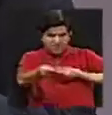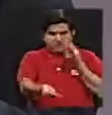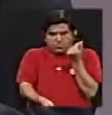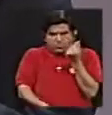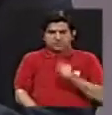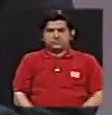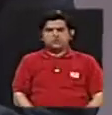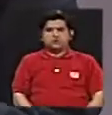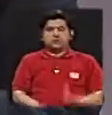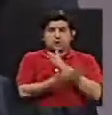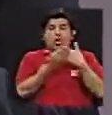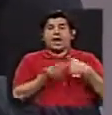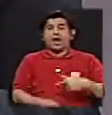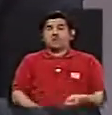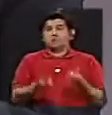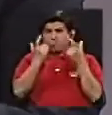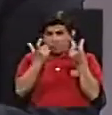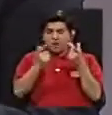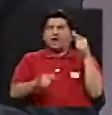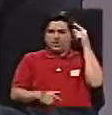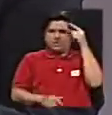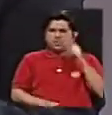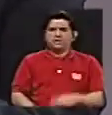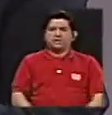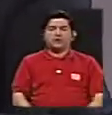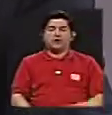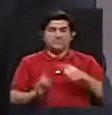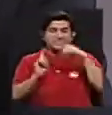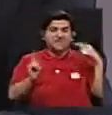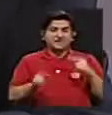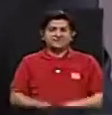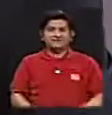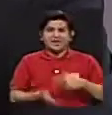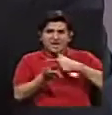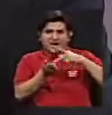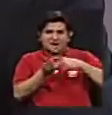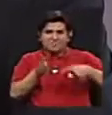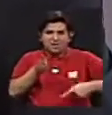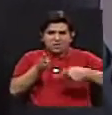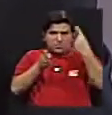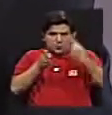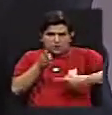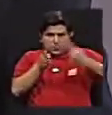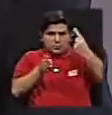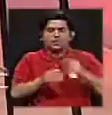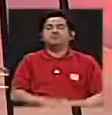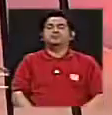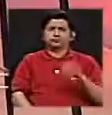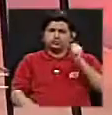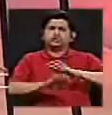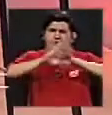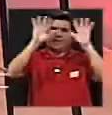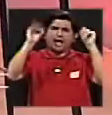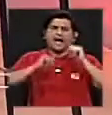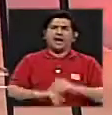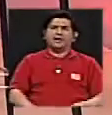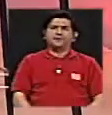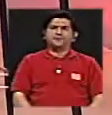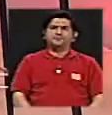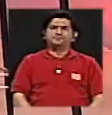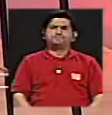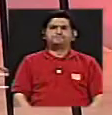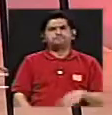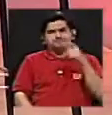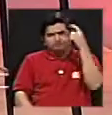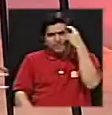con algún margen de ganancia a partir de los peajes que se vayan a pagar. Imagínense, claro, es que es